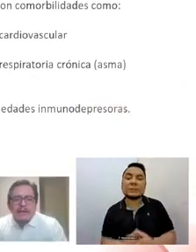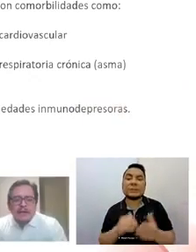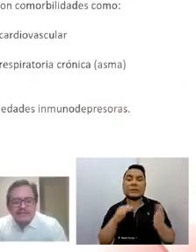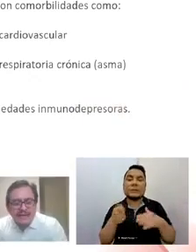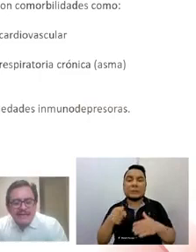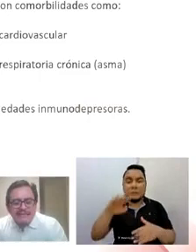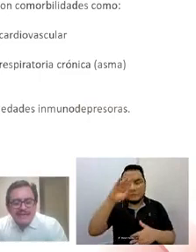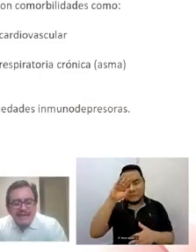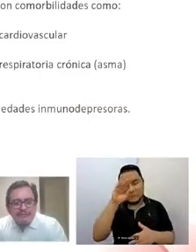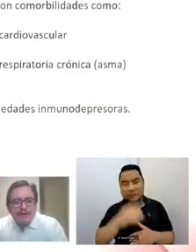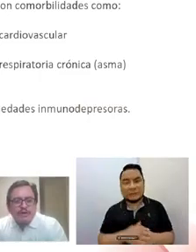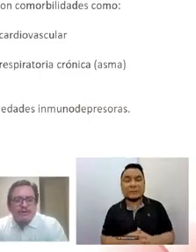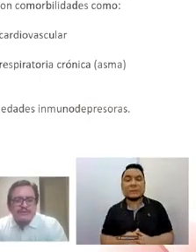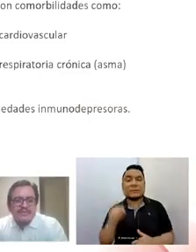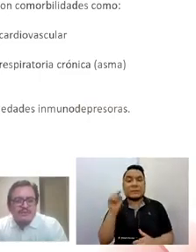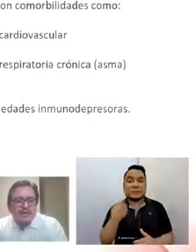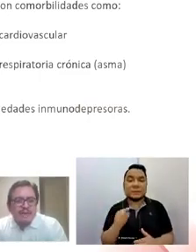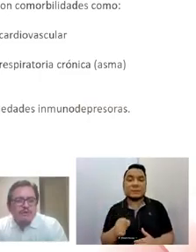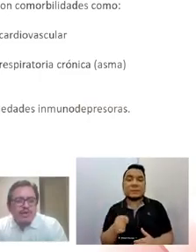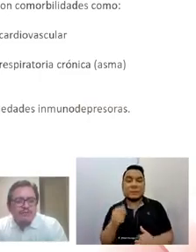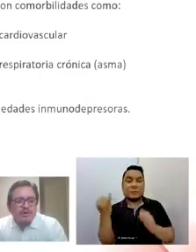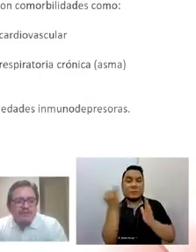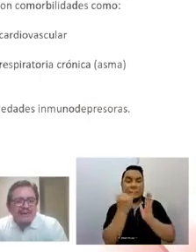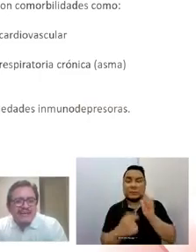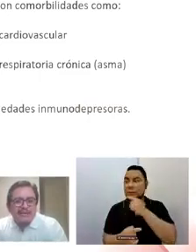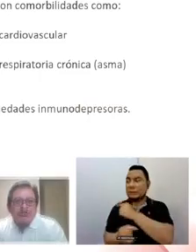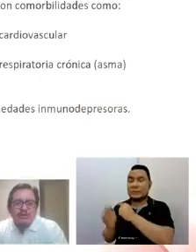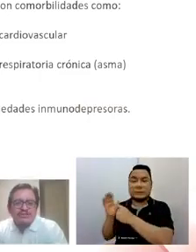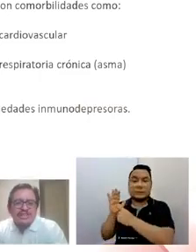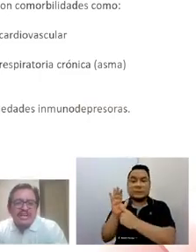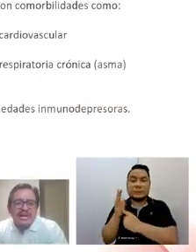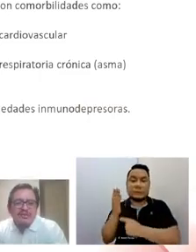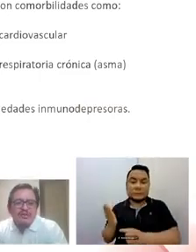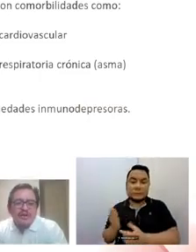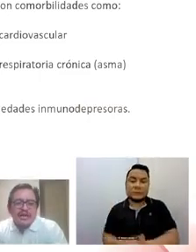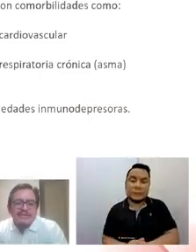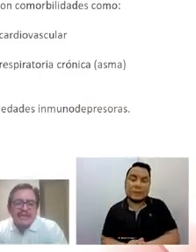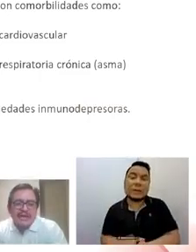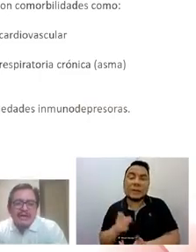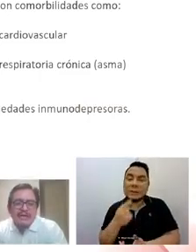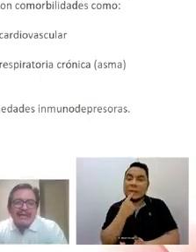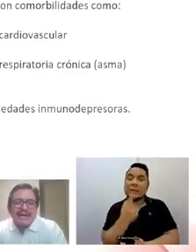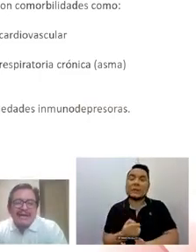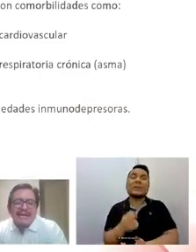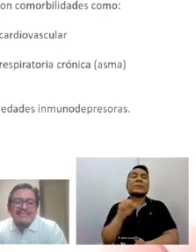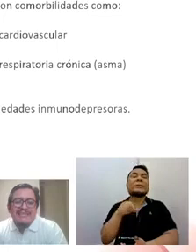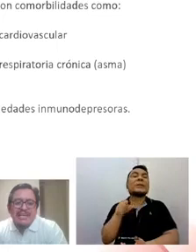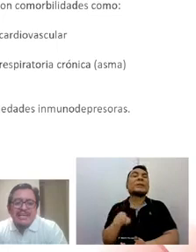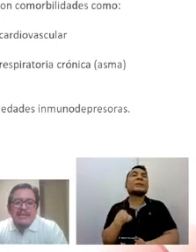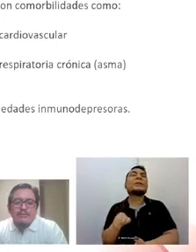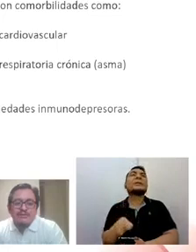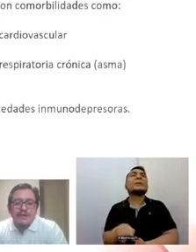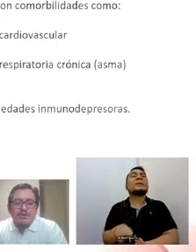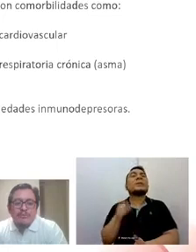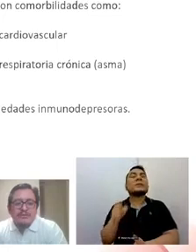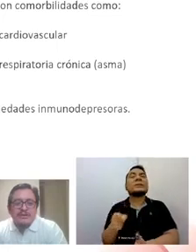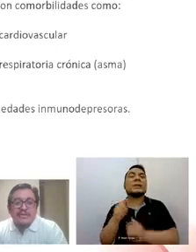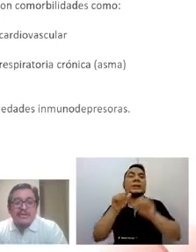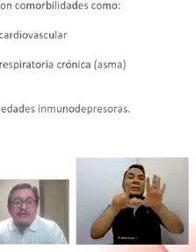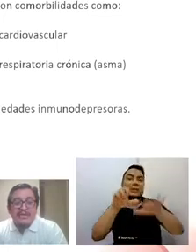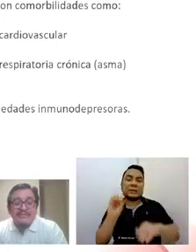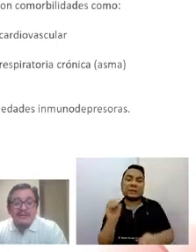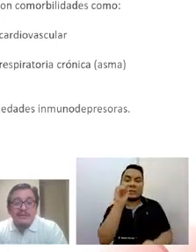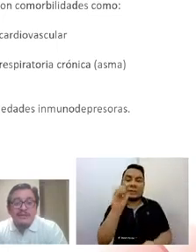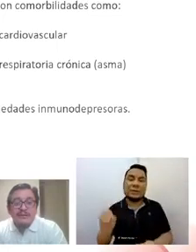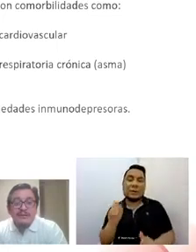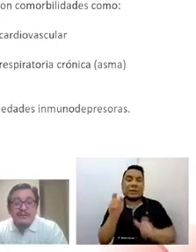enfermedad. Este gráfico, este histograma o gráfico de barras, lo que nos está indicando es que el 70% de